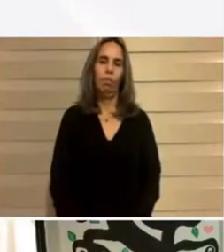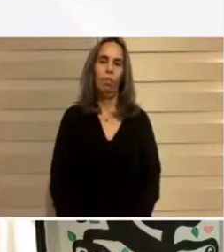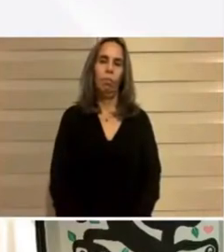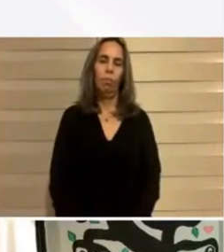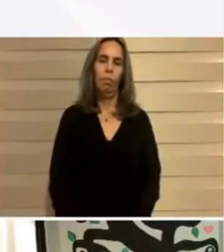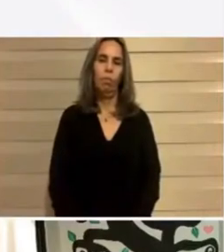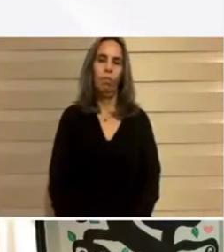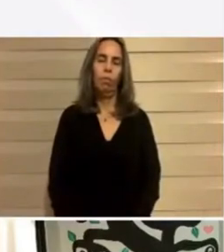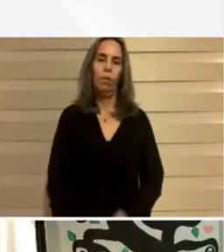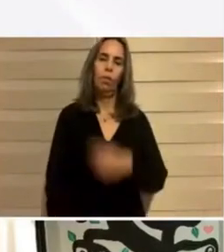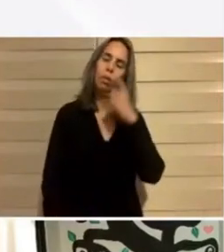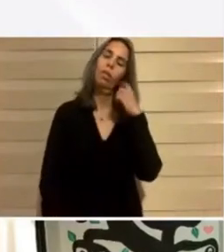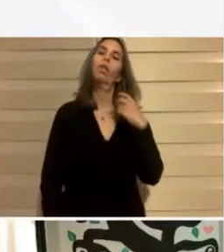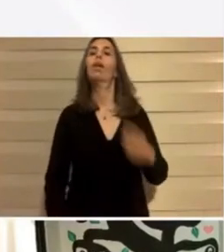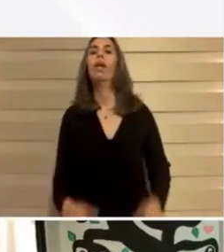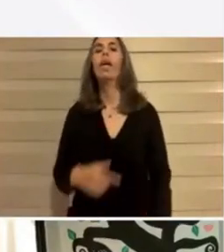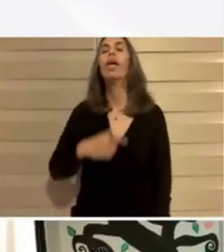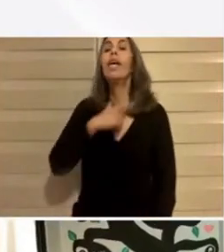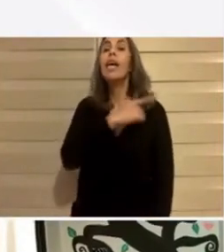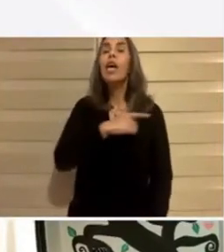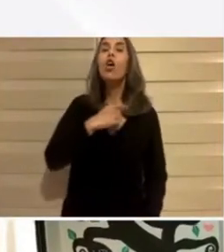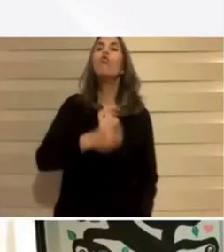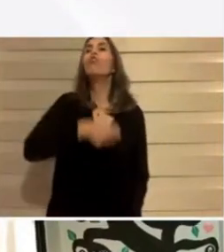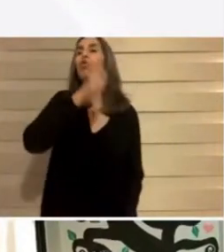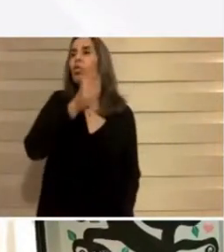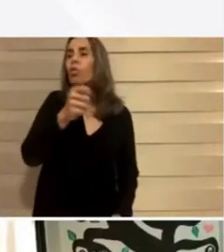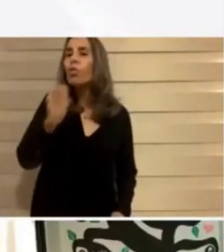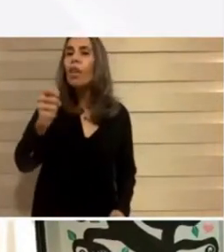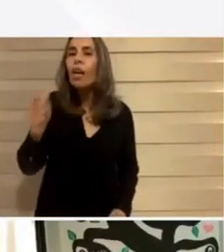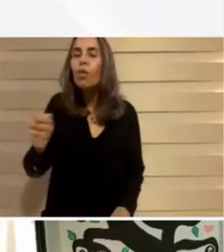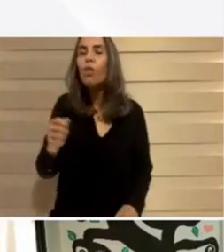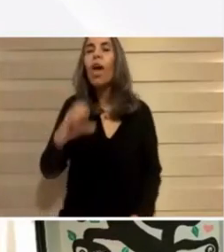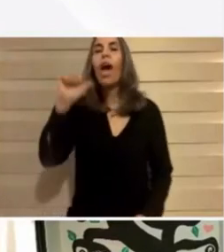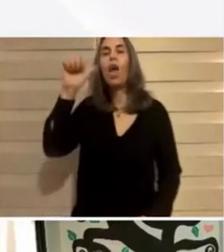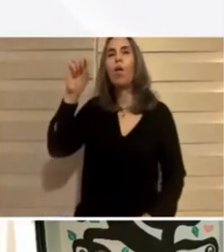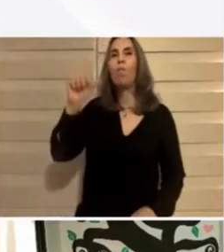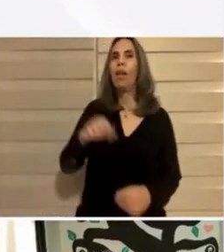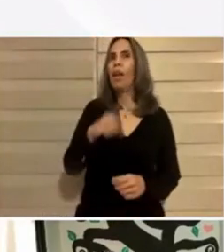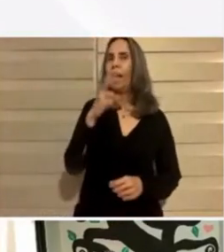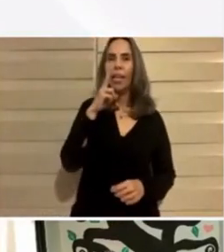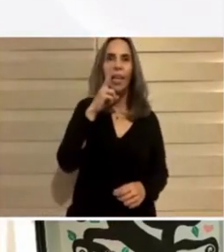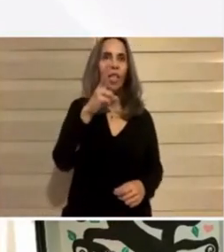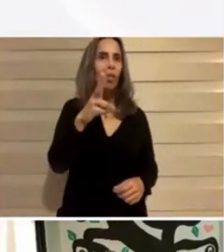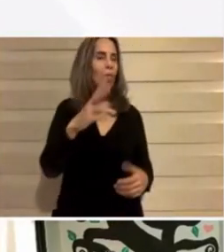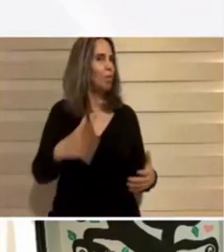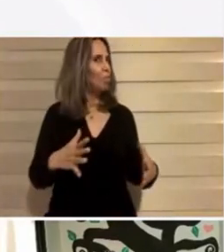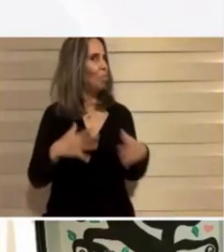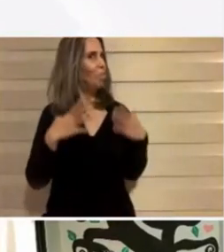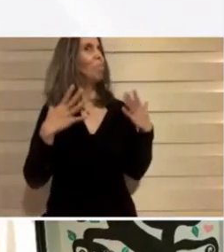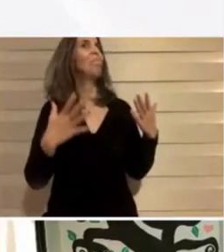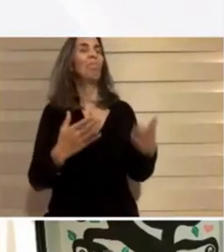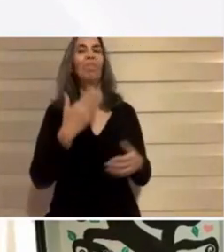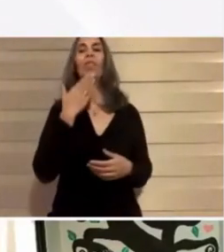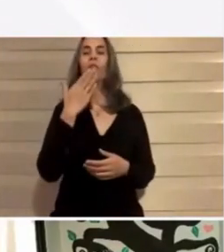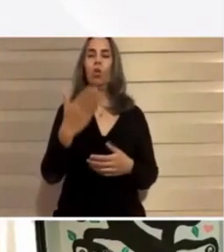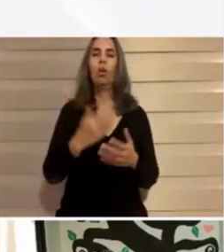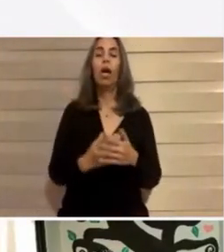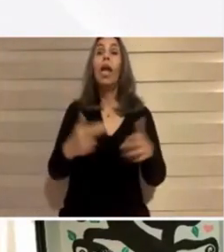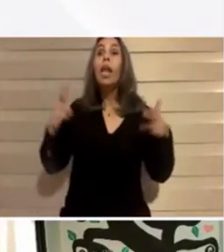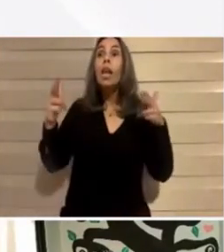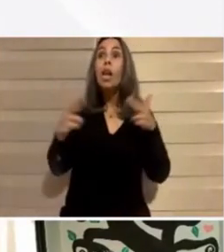América, qué gusto saludarte. Me encanta tu entusiasmo. Y antes de contestar tu pregunta, vamos a hablar de música y del